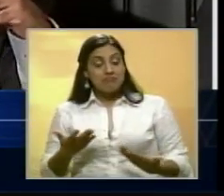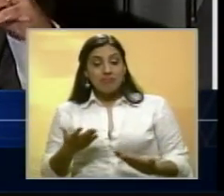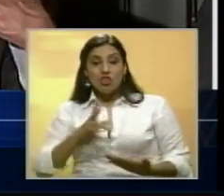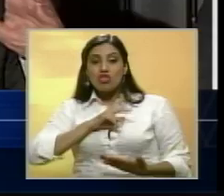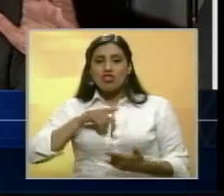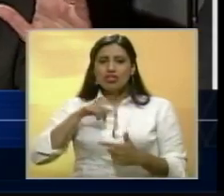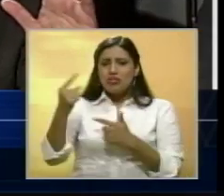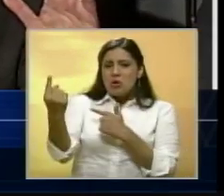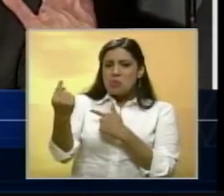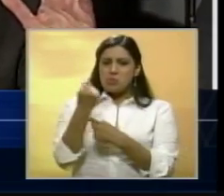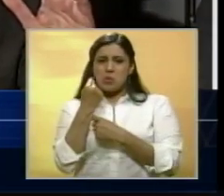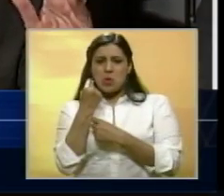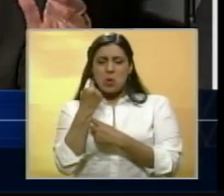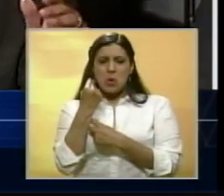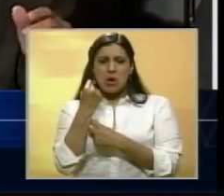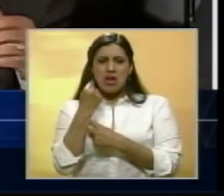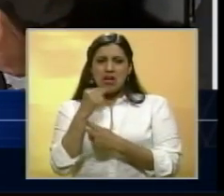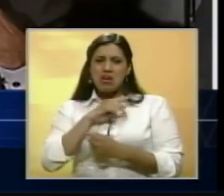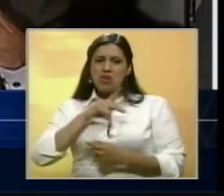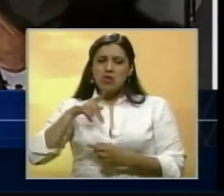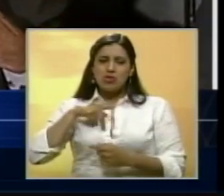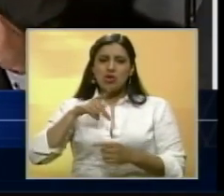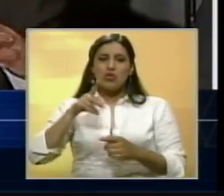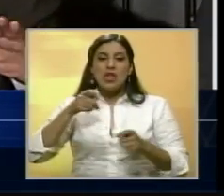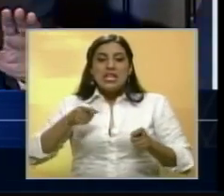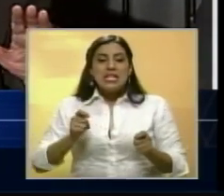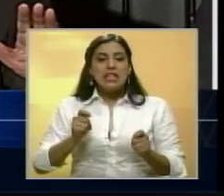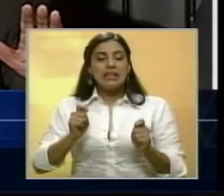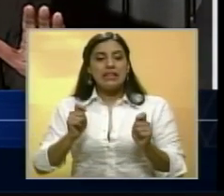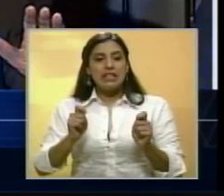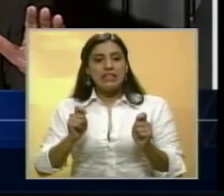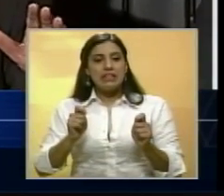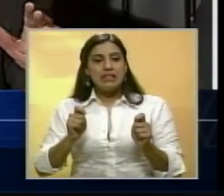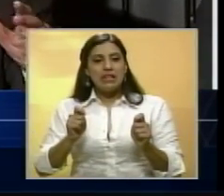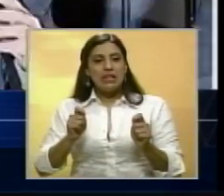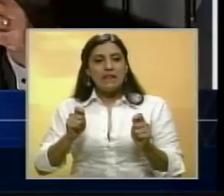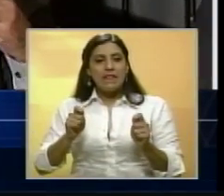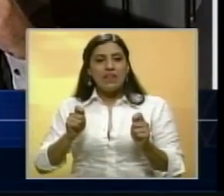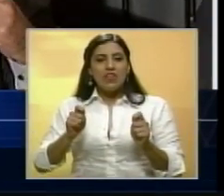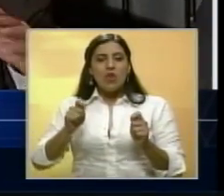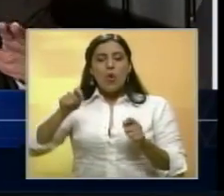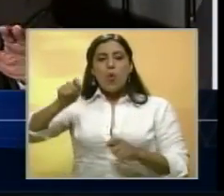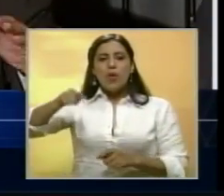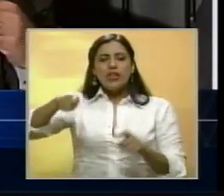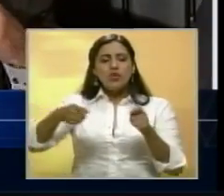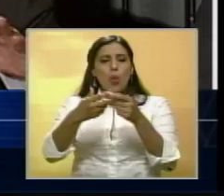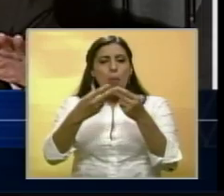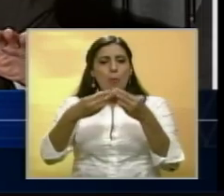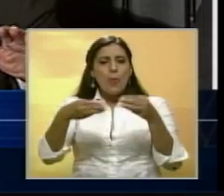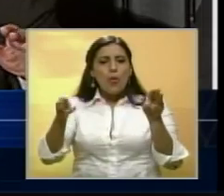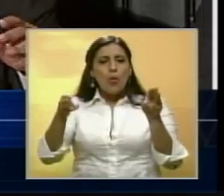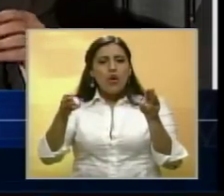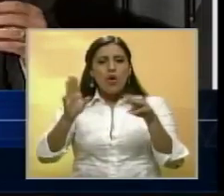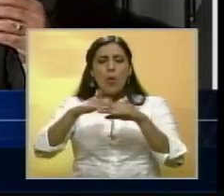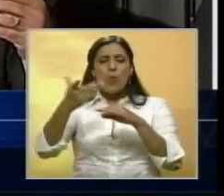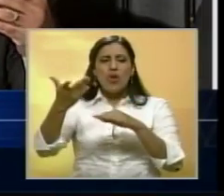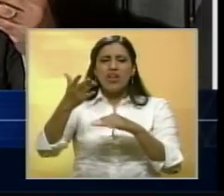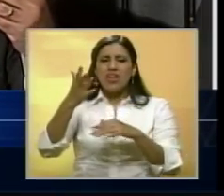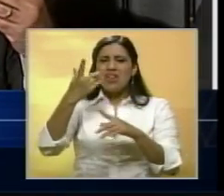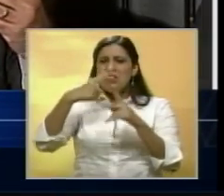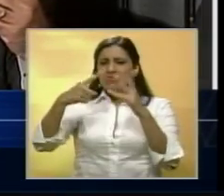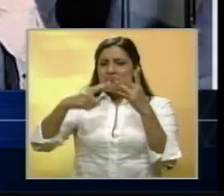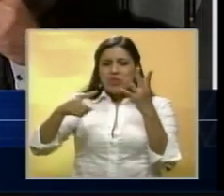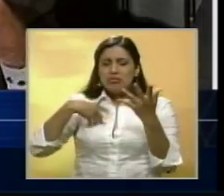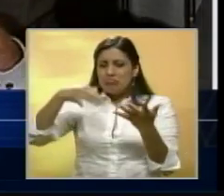nos amenaza con que va a intentar un juicio público por vilipendio y no sé por